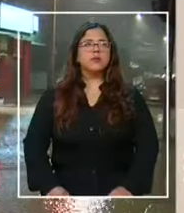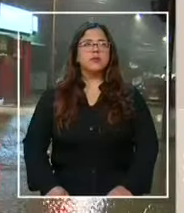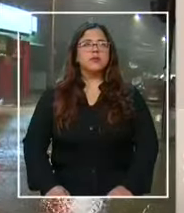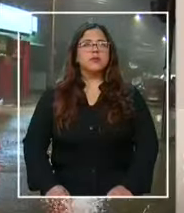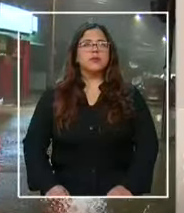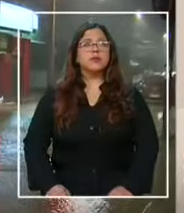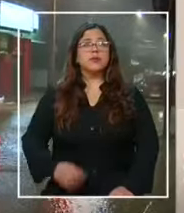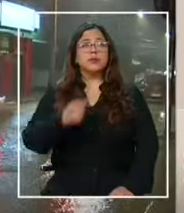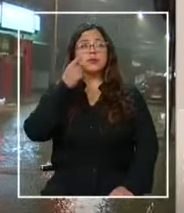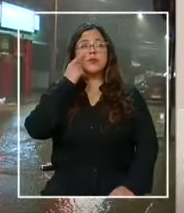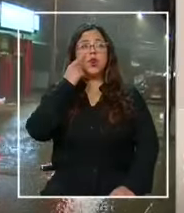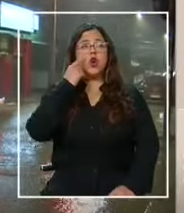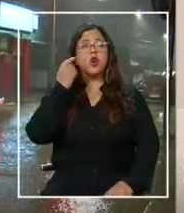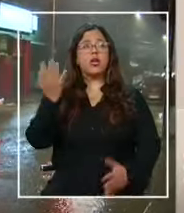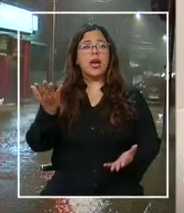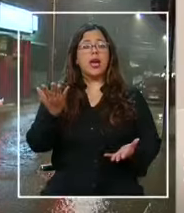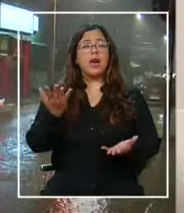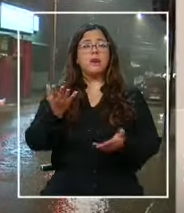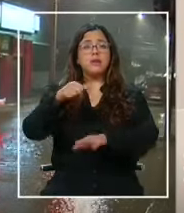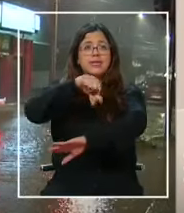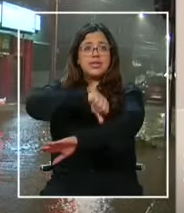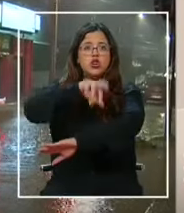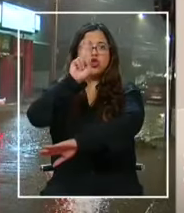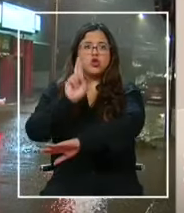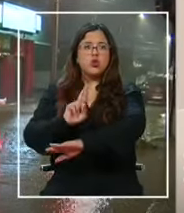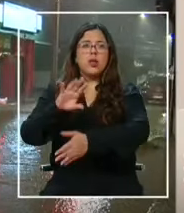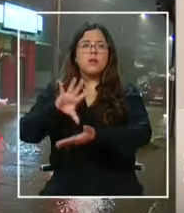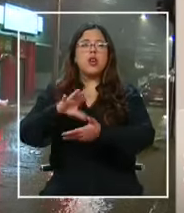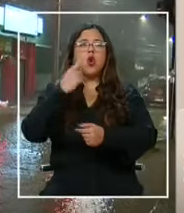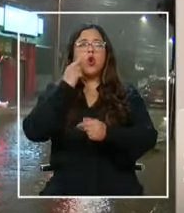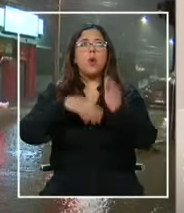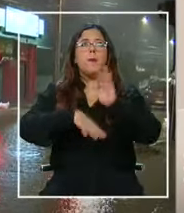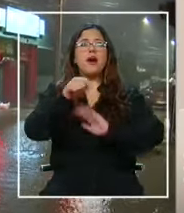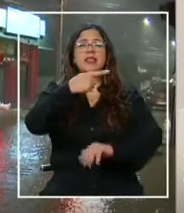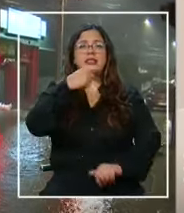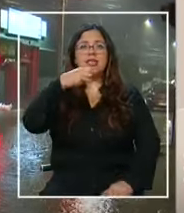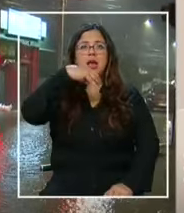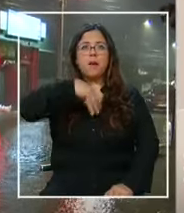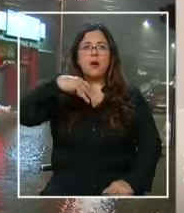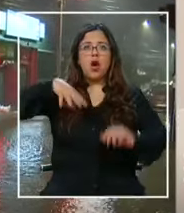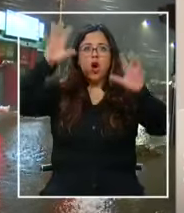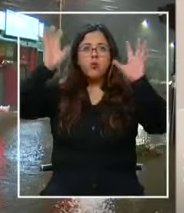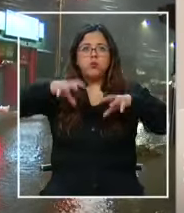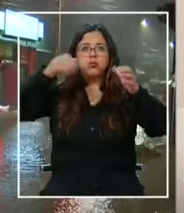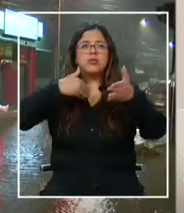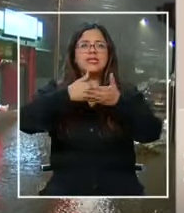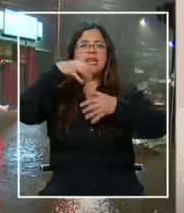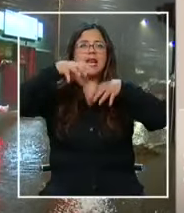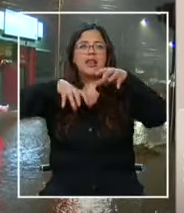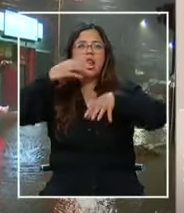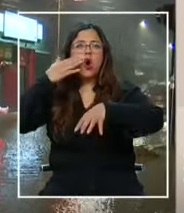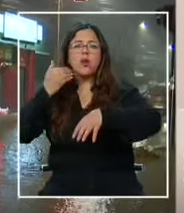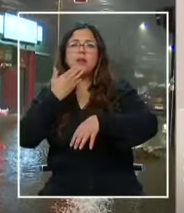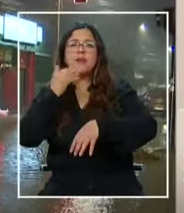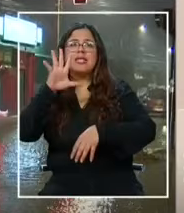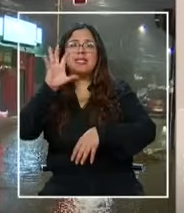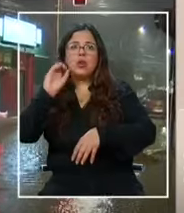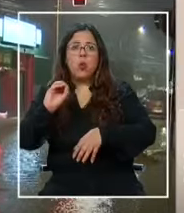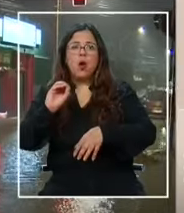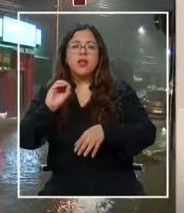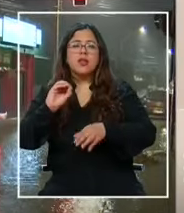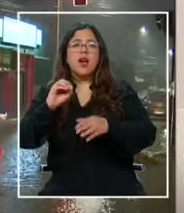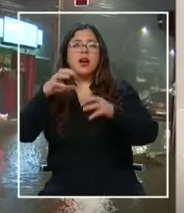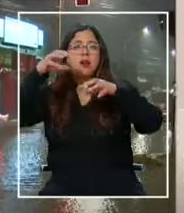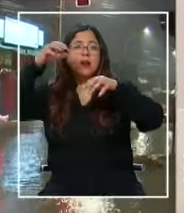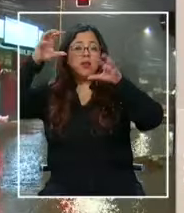Bueno, ahí estamos desplegados en toda la zona centro-sur de nuestro país. Fíjese que más de 100 milímetros de lluvia en zonas precordilleranas y 50 en la costa.